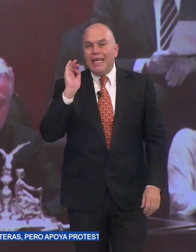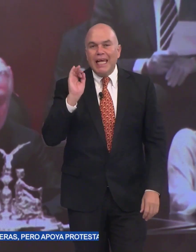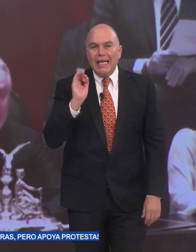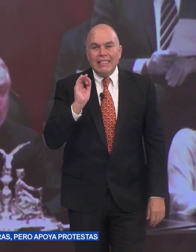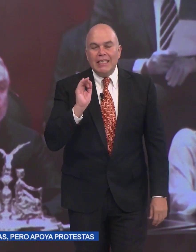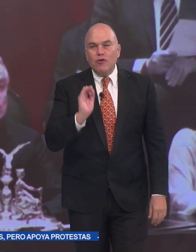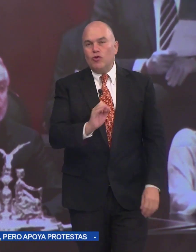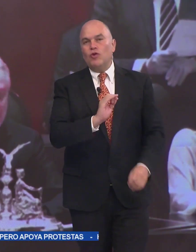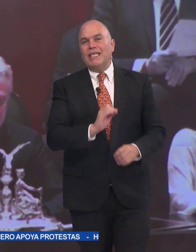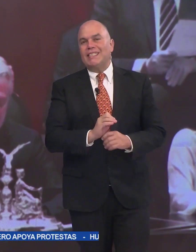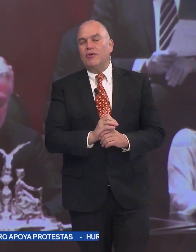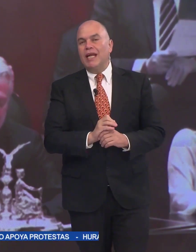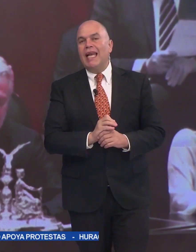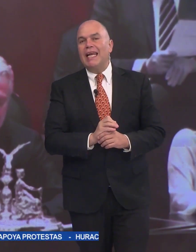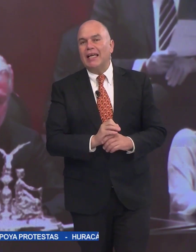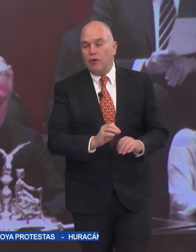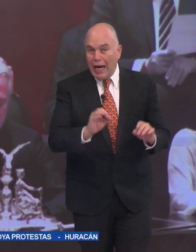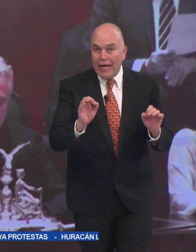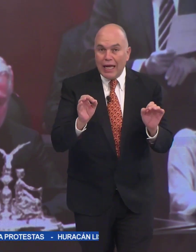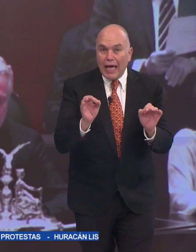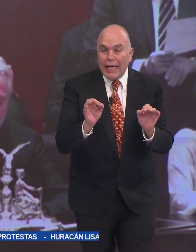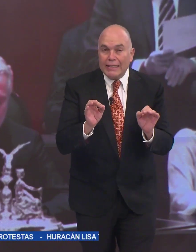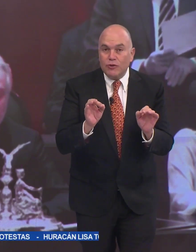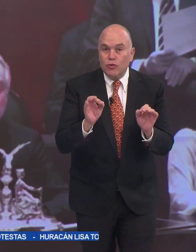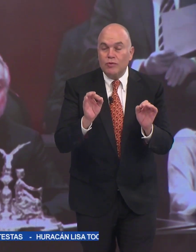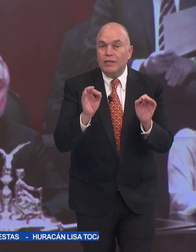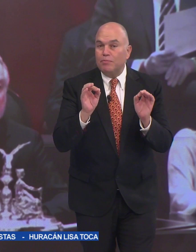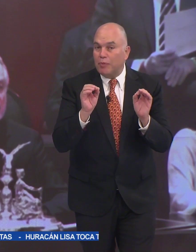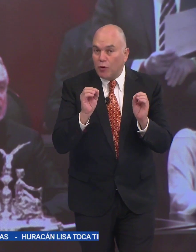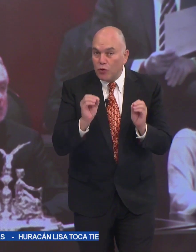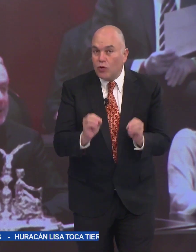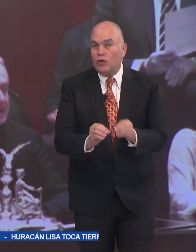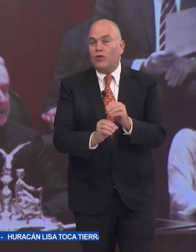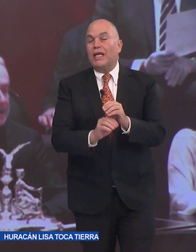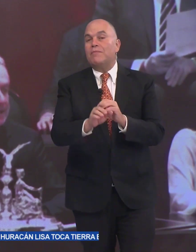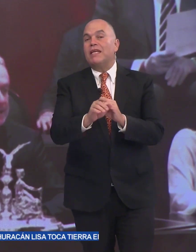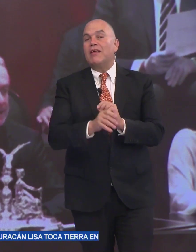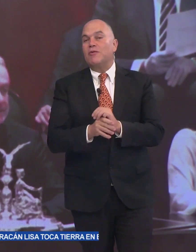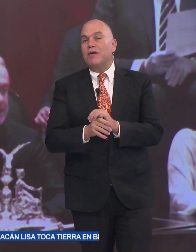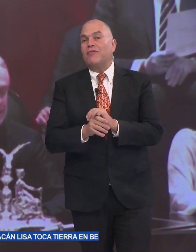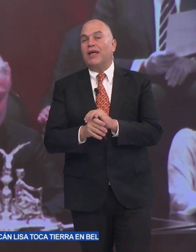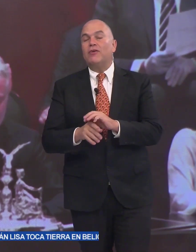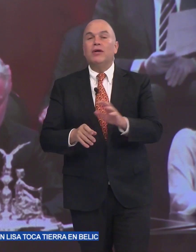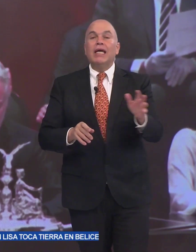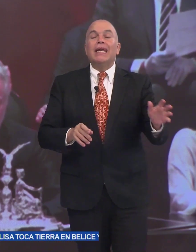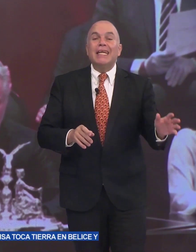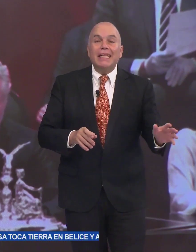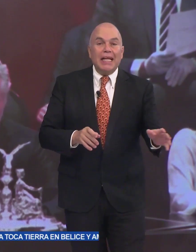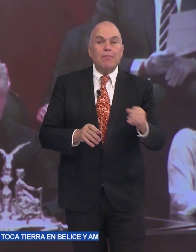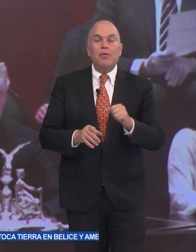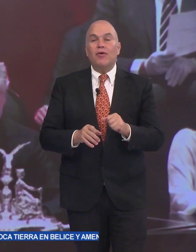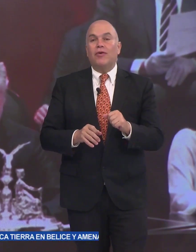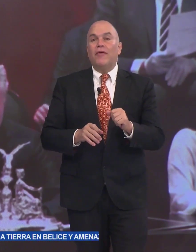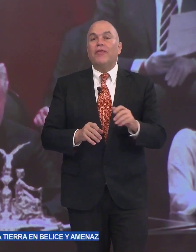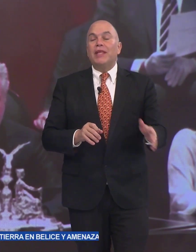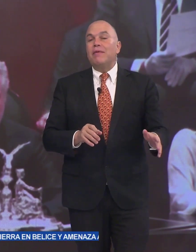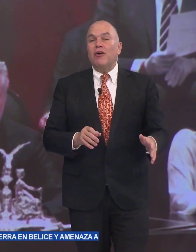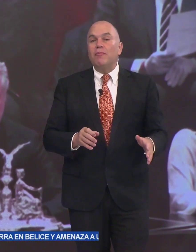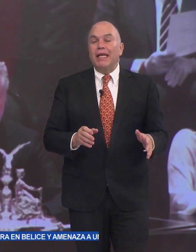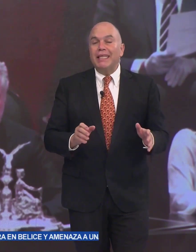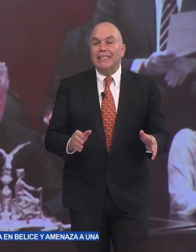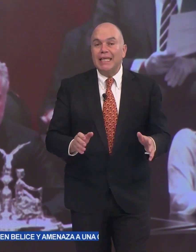ni el Instituto Nacional electoral es un producto terminado y perfecto ni tampoco